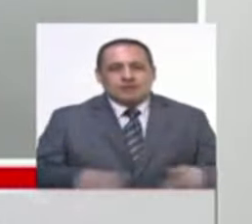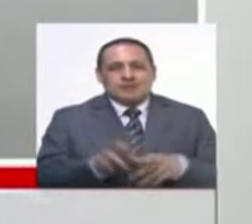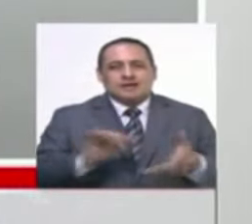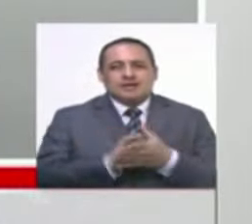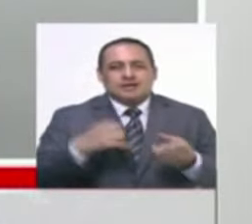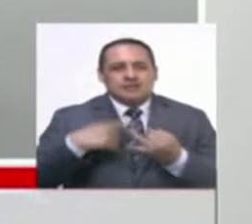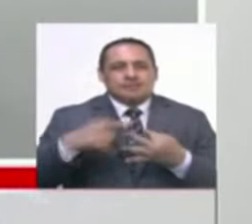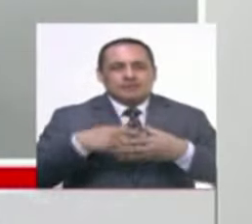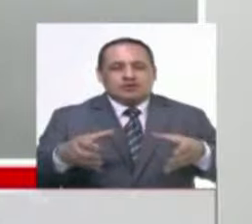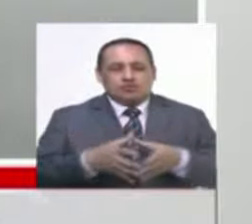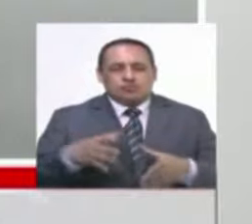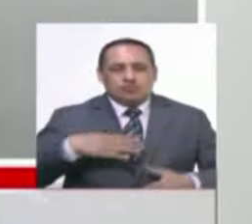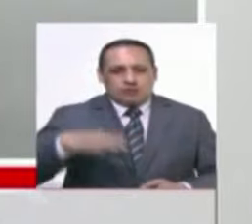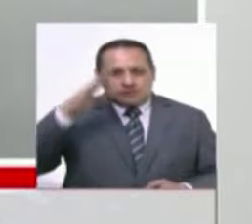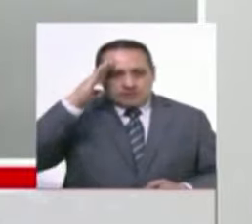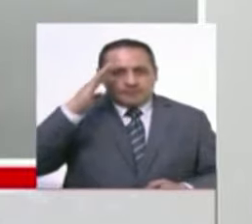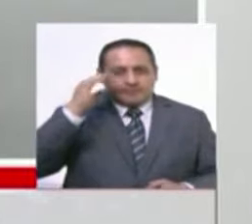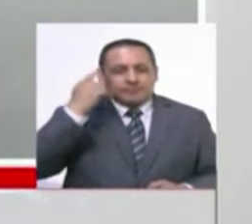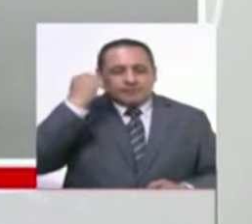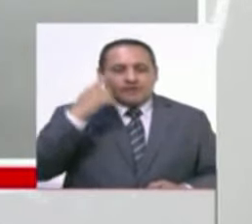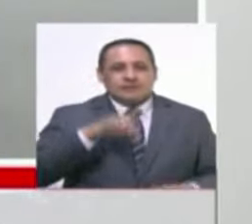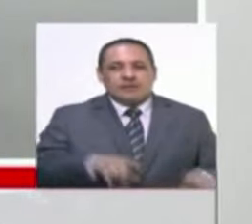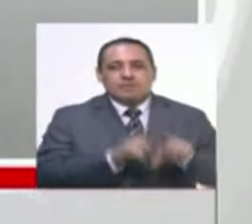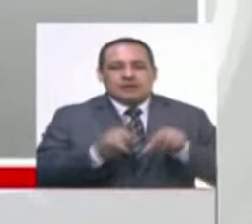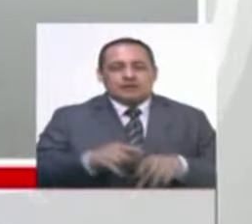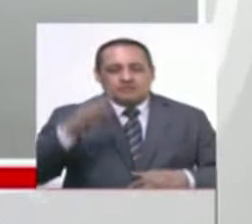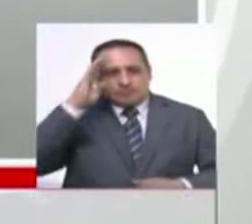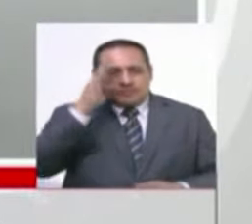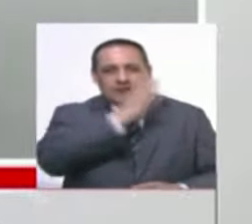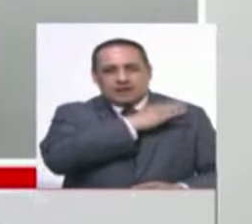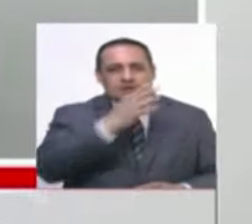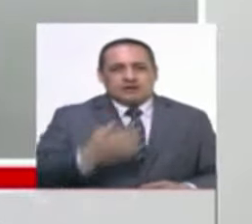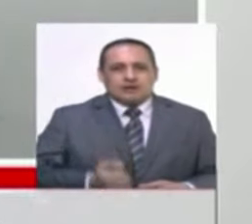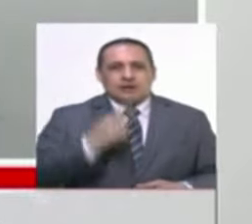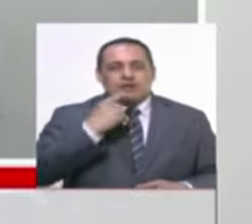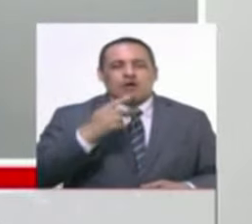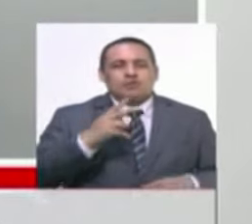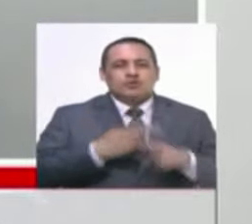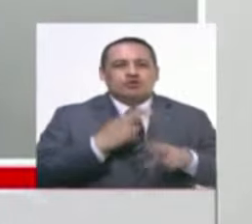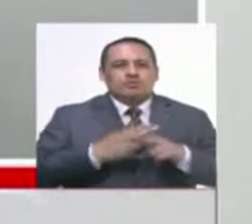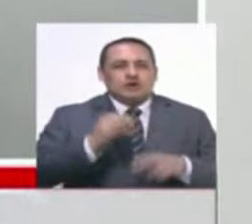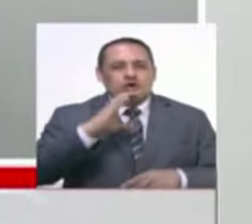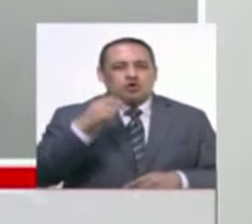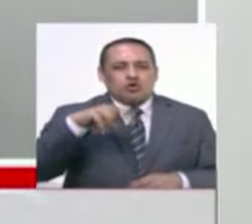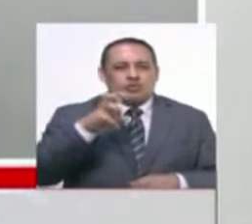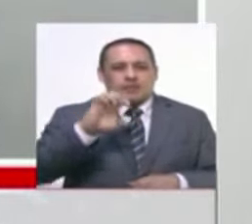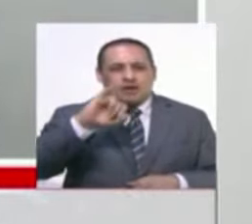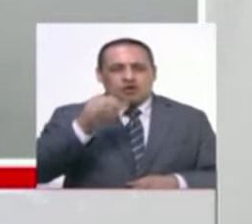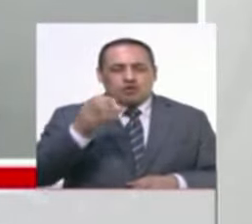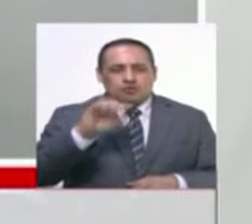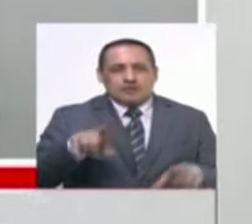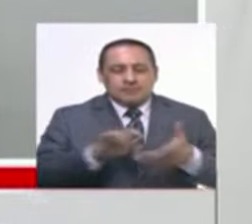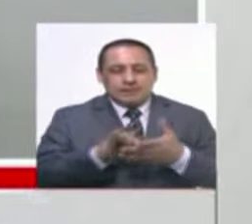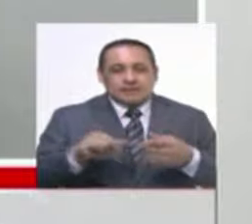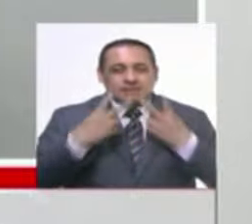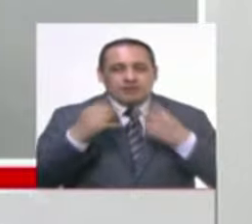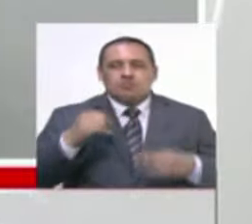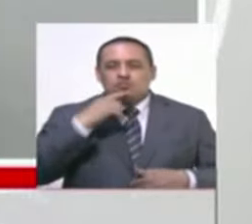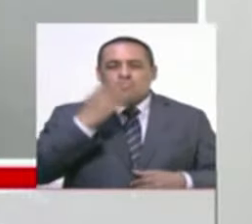a los diversos policías, entiéndase al general actual que le llaman el Conejo, quien es quien le avisa todo a la señora Carolina